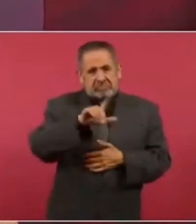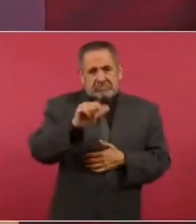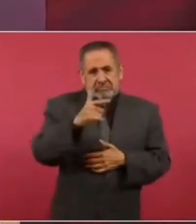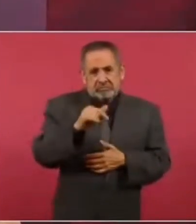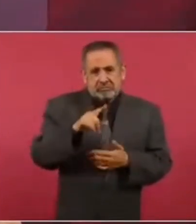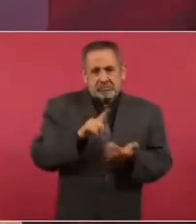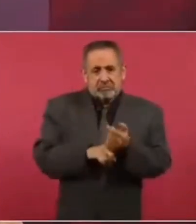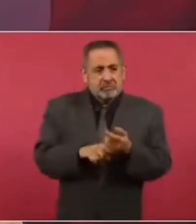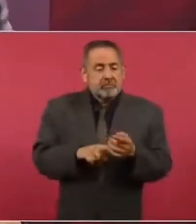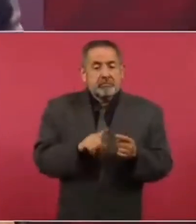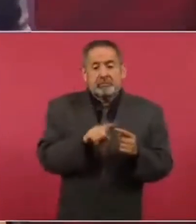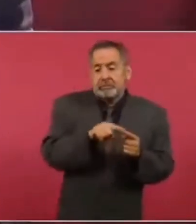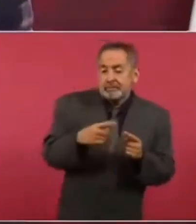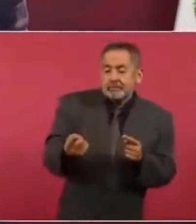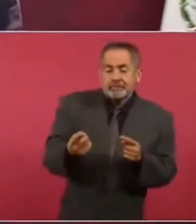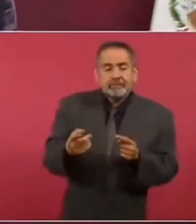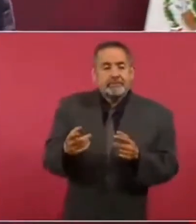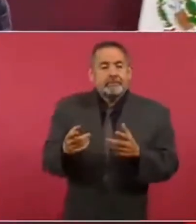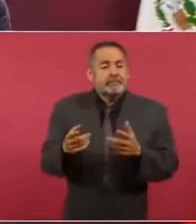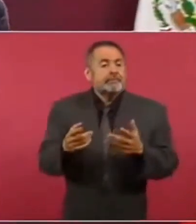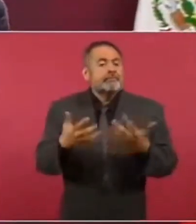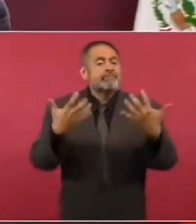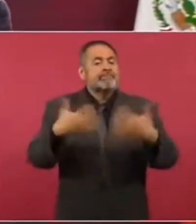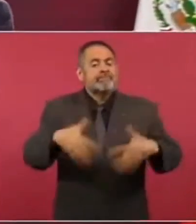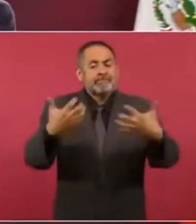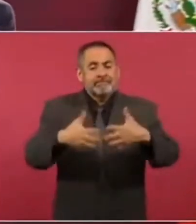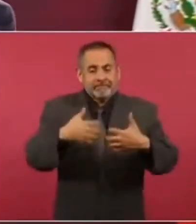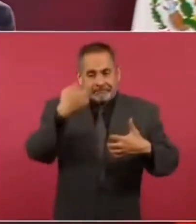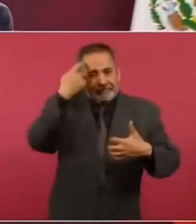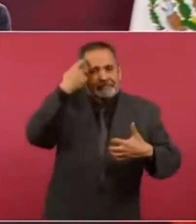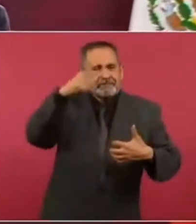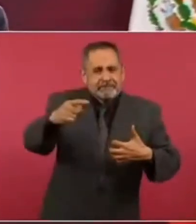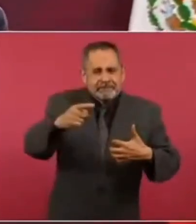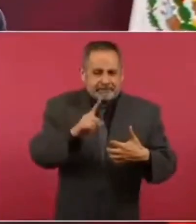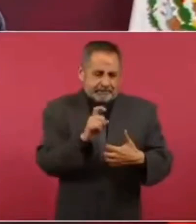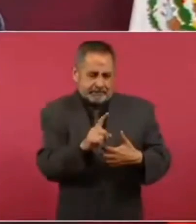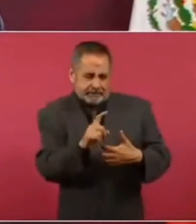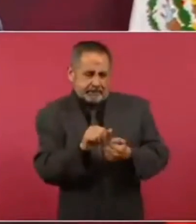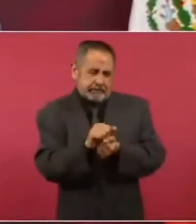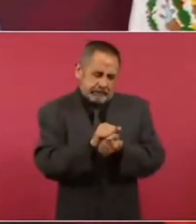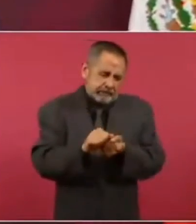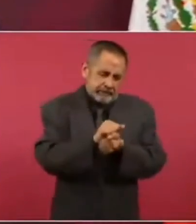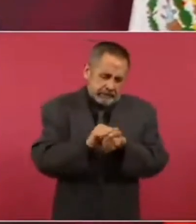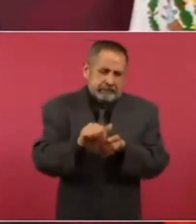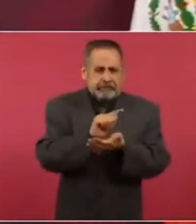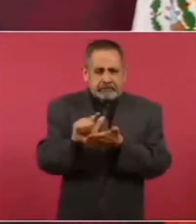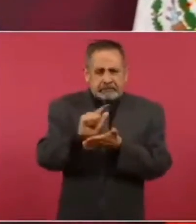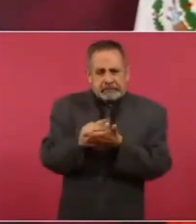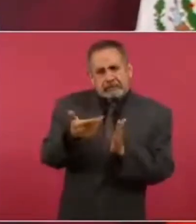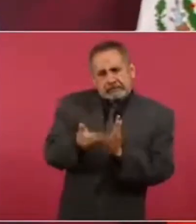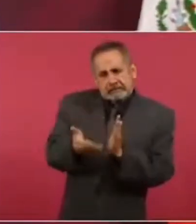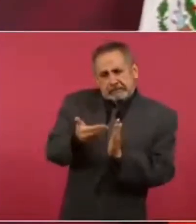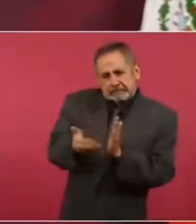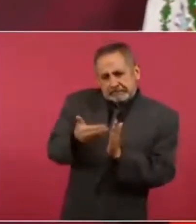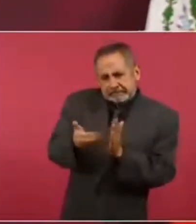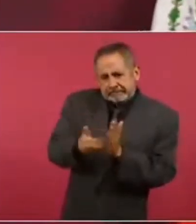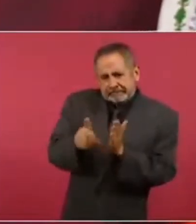donde hay plantas de tratamiento de agua para